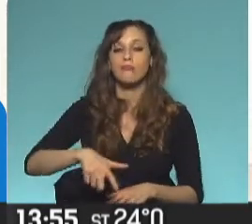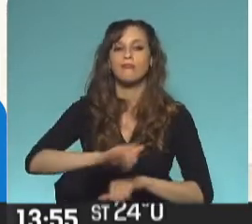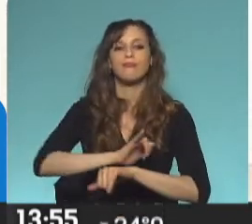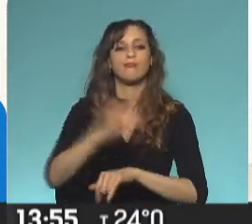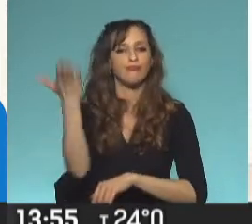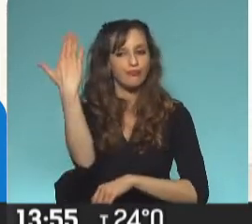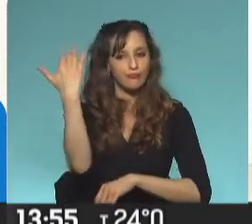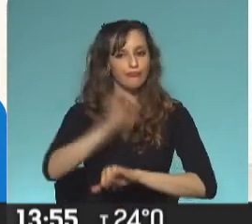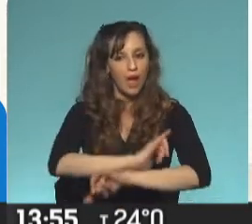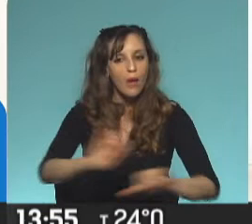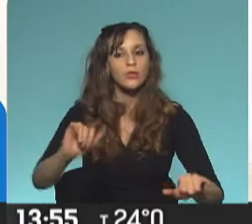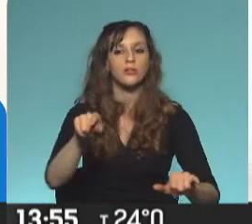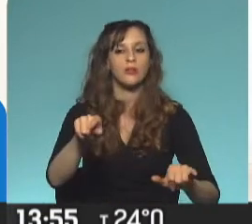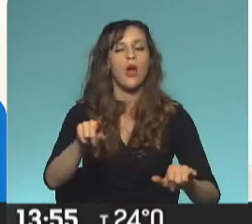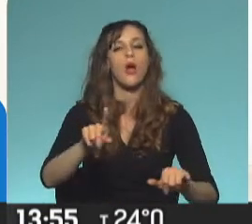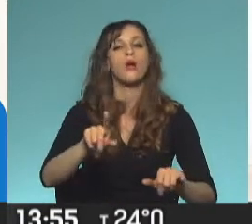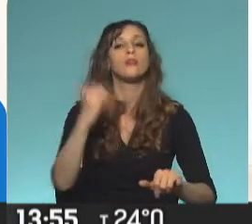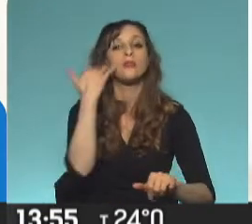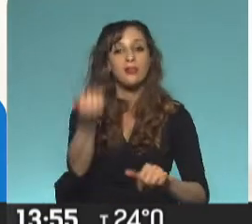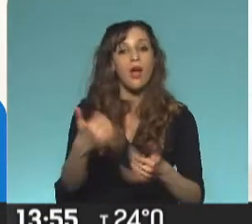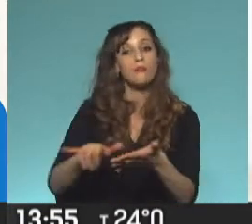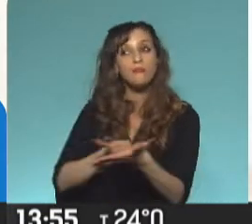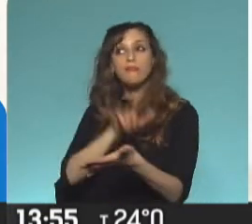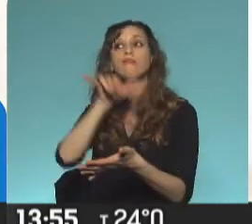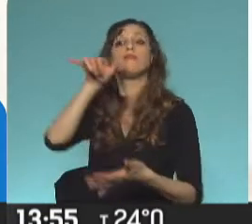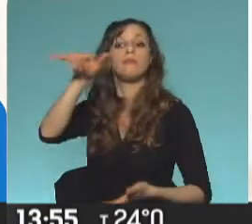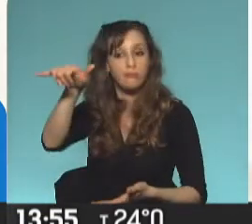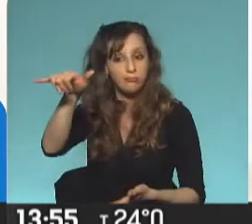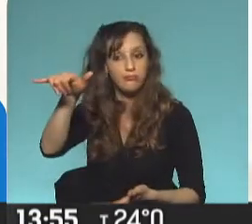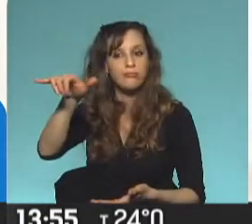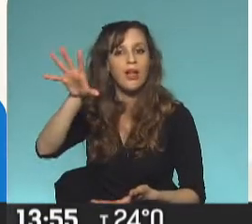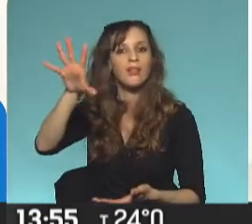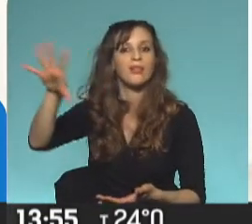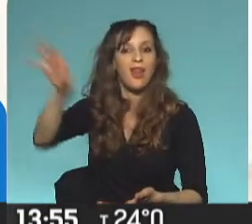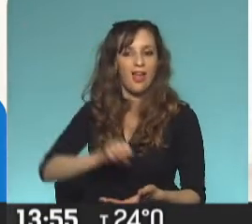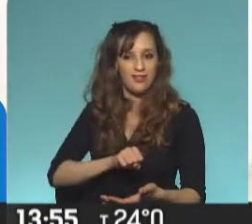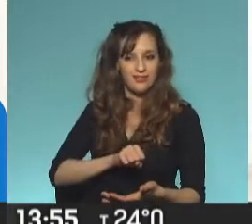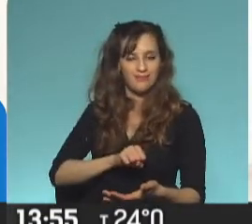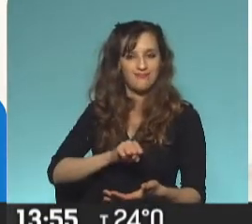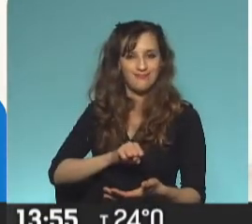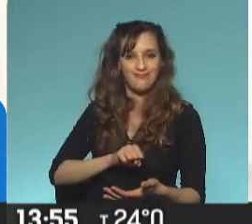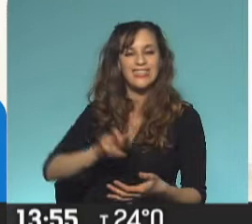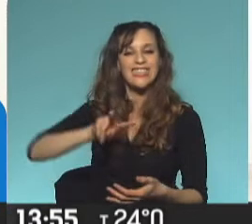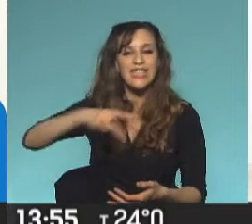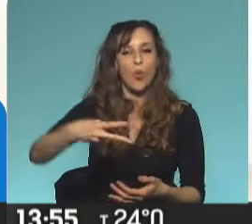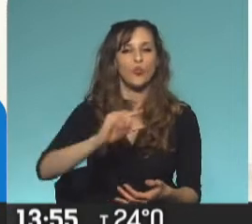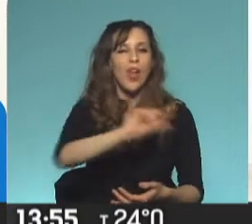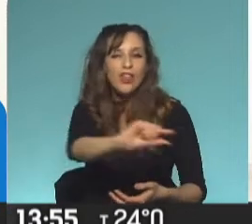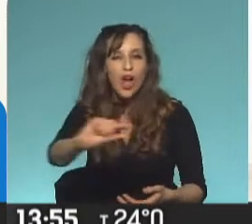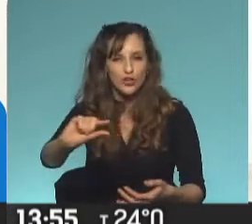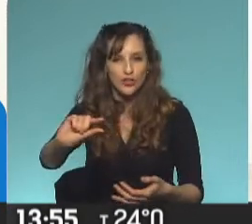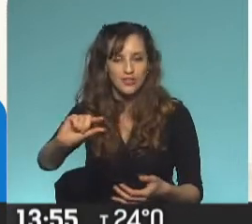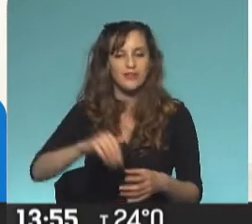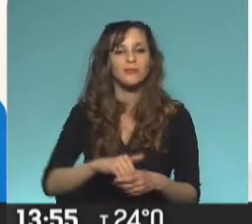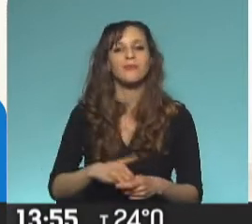otro viaje para traer las 300.000 segunda dosis del adenovirus 5 en la primera vez adenovirus 26 que va a completar